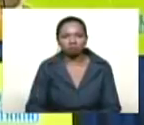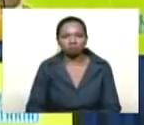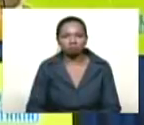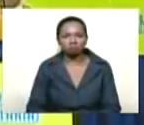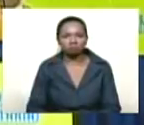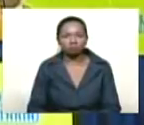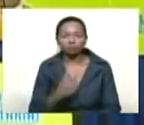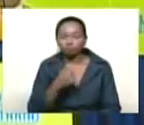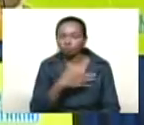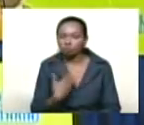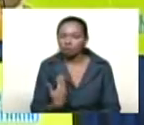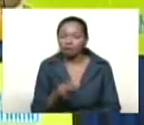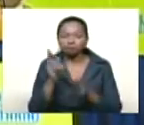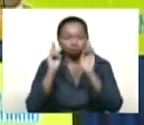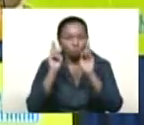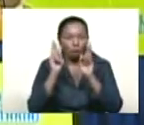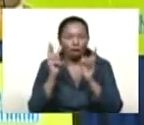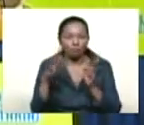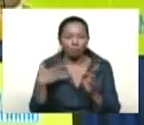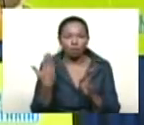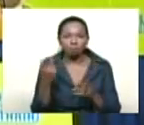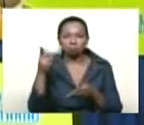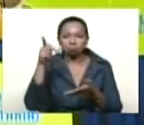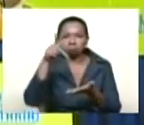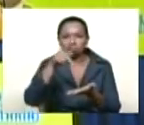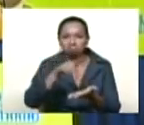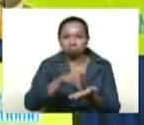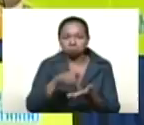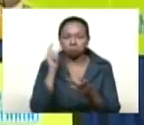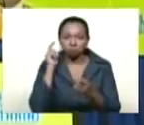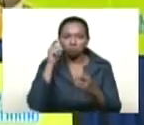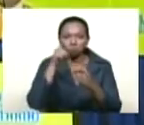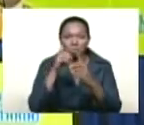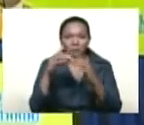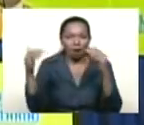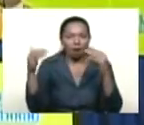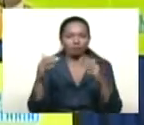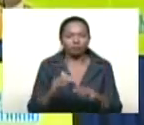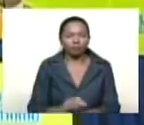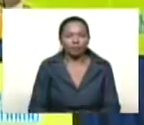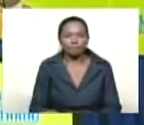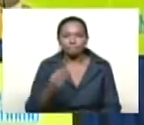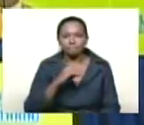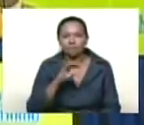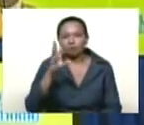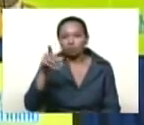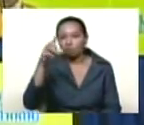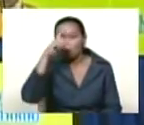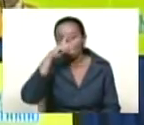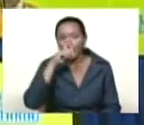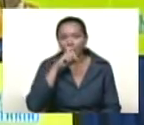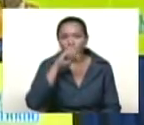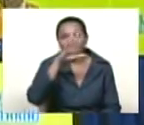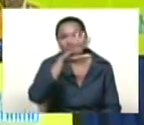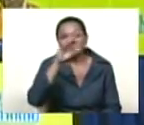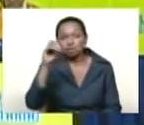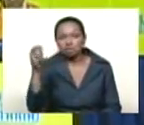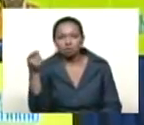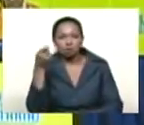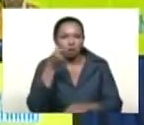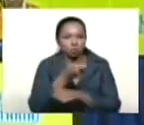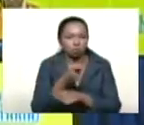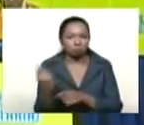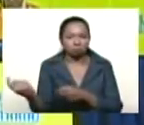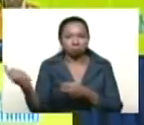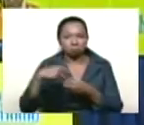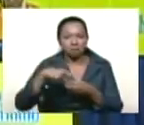Yo quisiera, ojalá, pudiéramos llegar a una meta grande, anual, de 500 graduandos, que vengan